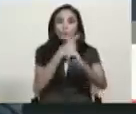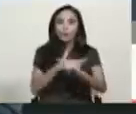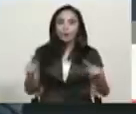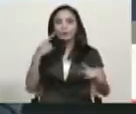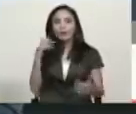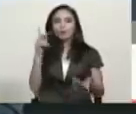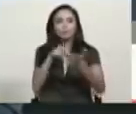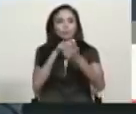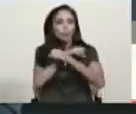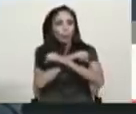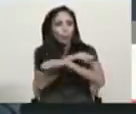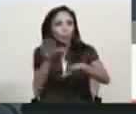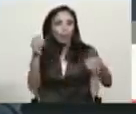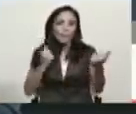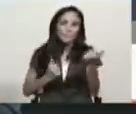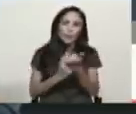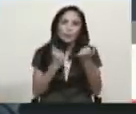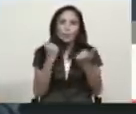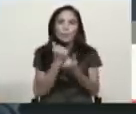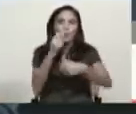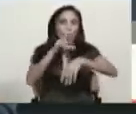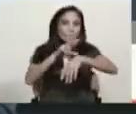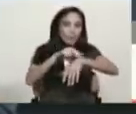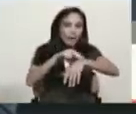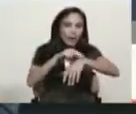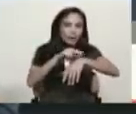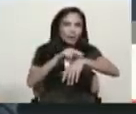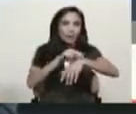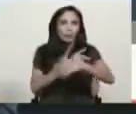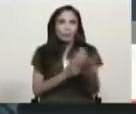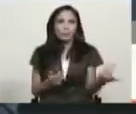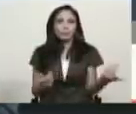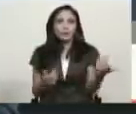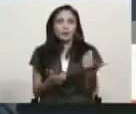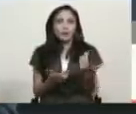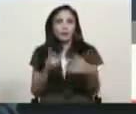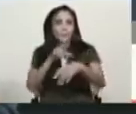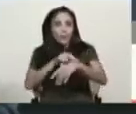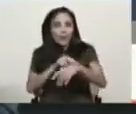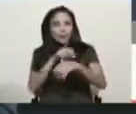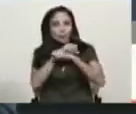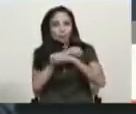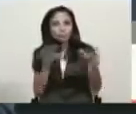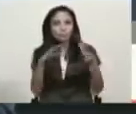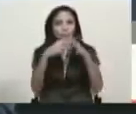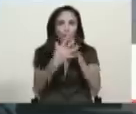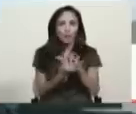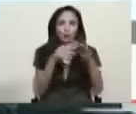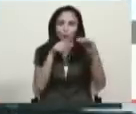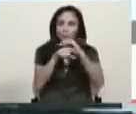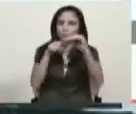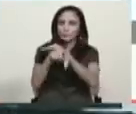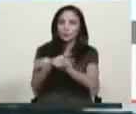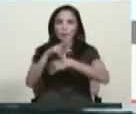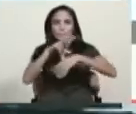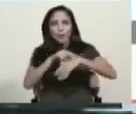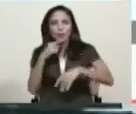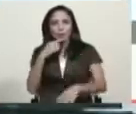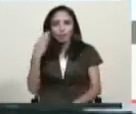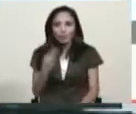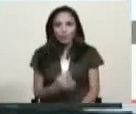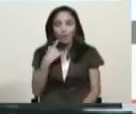por miles, médicos integrales comunitarios, para ir a los barrios, a ser los médicos